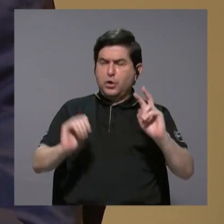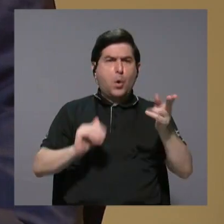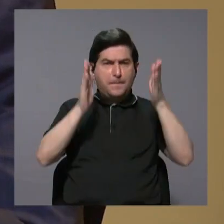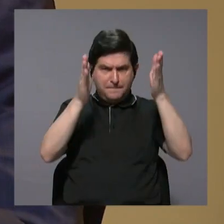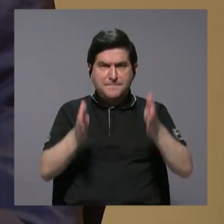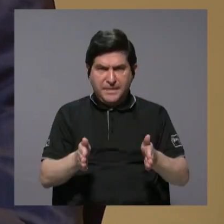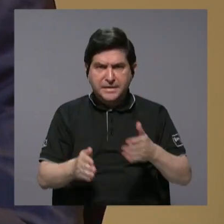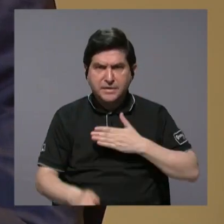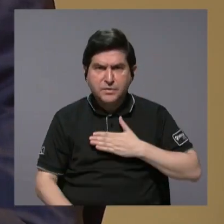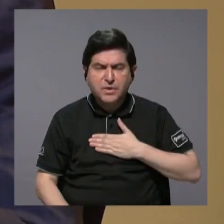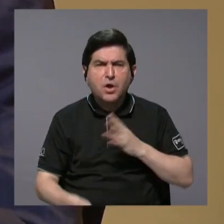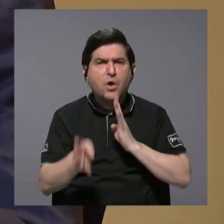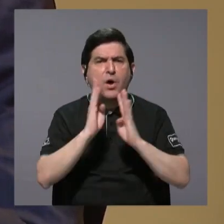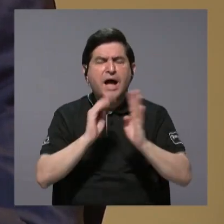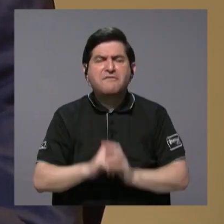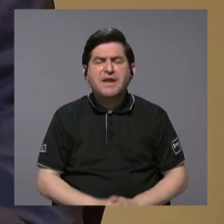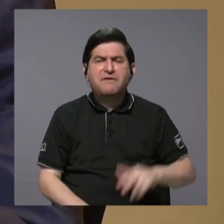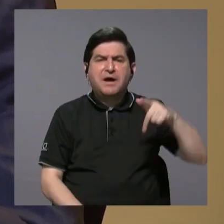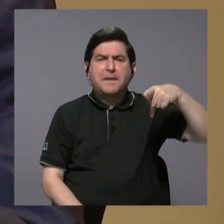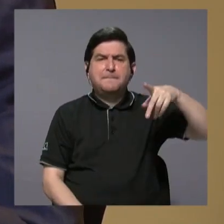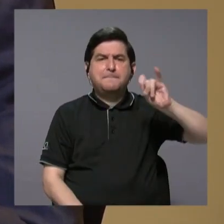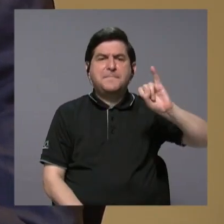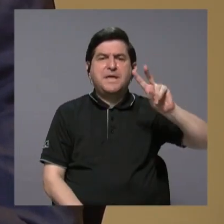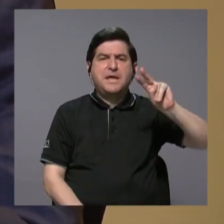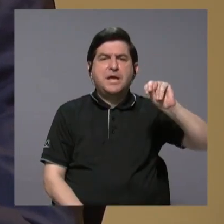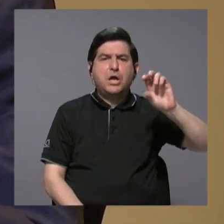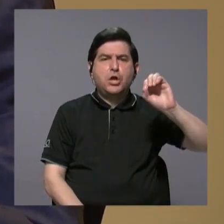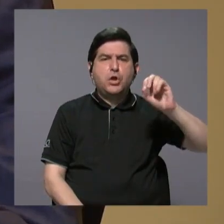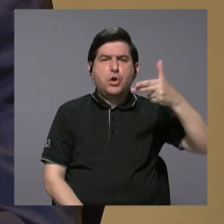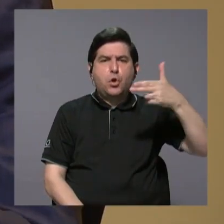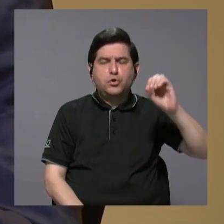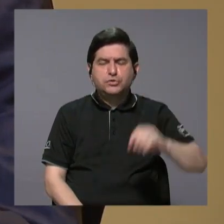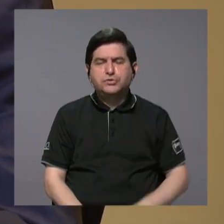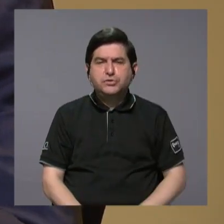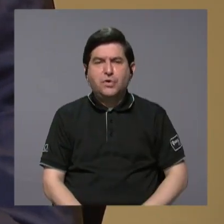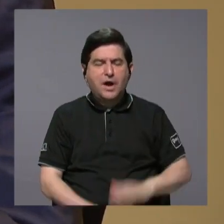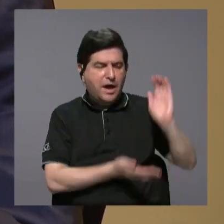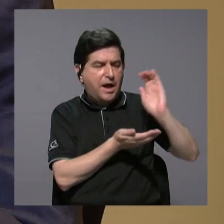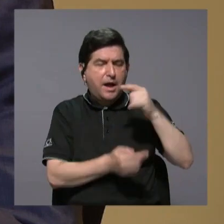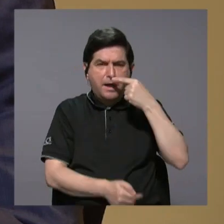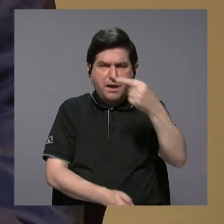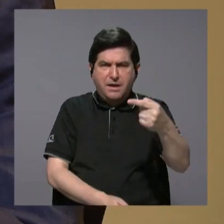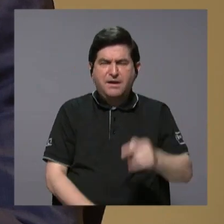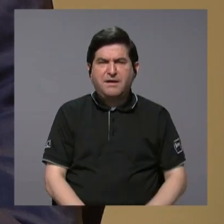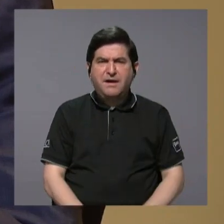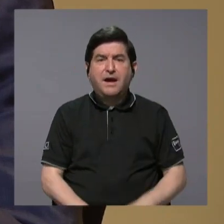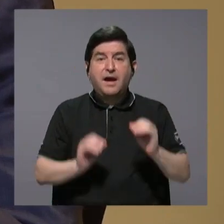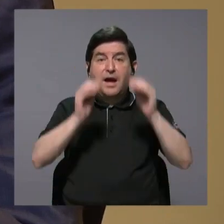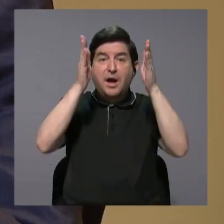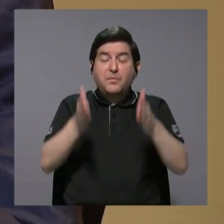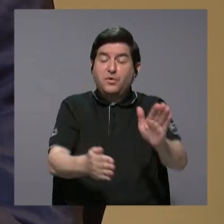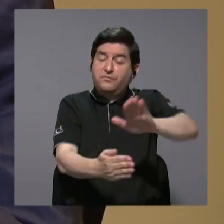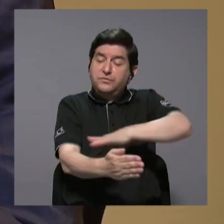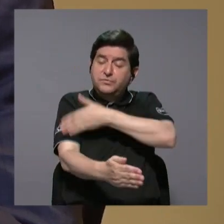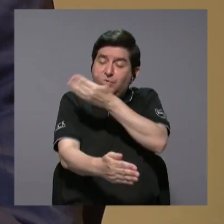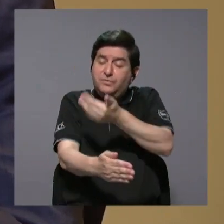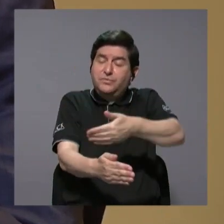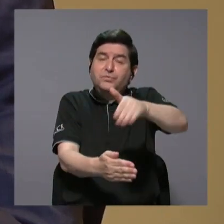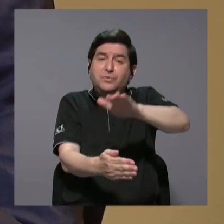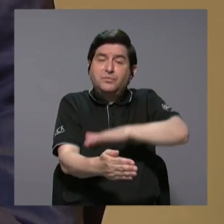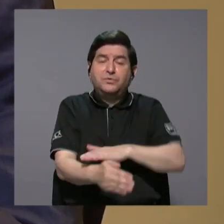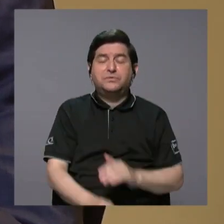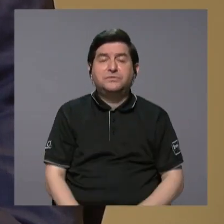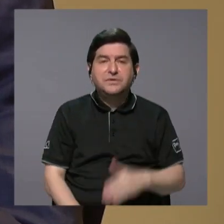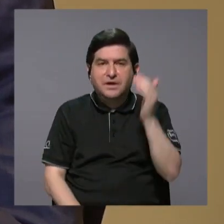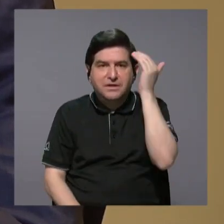compañeros, compañeras, hablaban de Pinocho. Y bueno, ya me empezaron a contar la historia, y tenía que ver con que el maestro de música nos